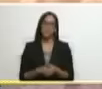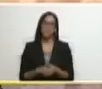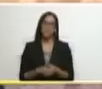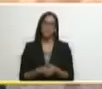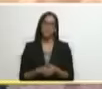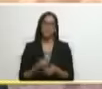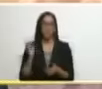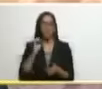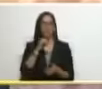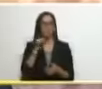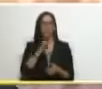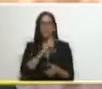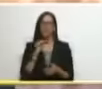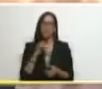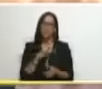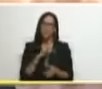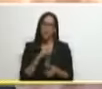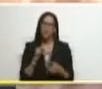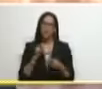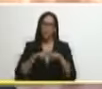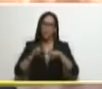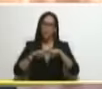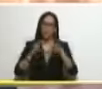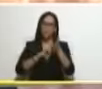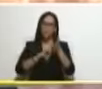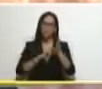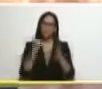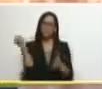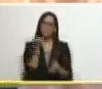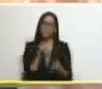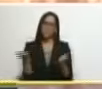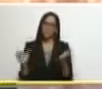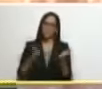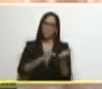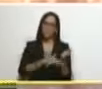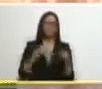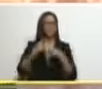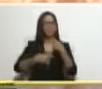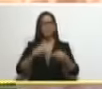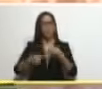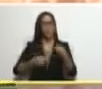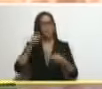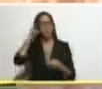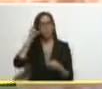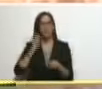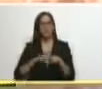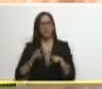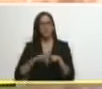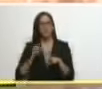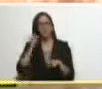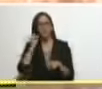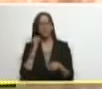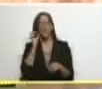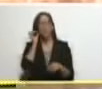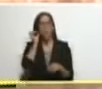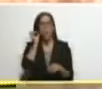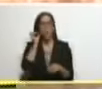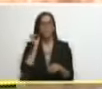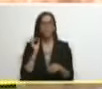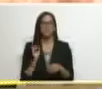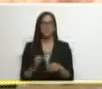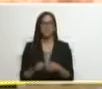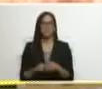¿O es que a ustedes no le duelen los niños palestinos que matan por cientos todos los días? Las niñas, las mujeres.